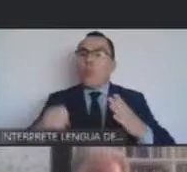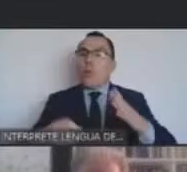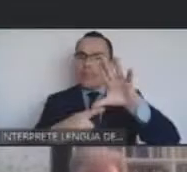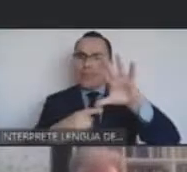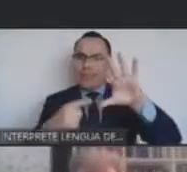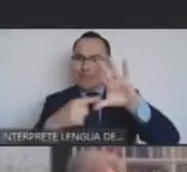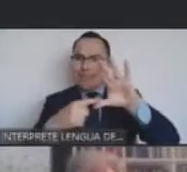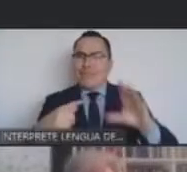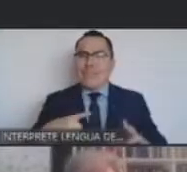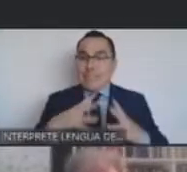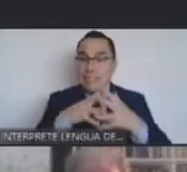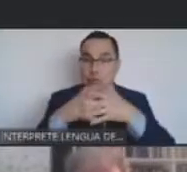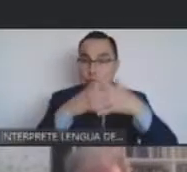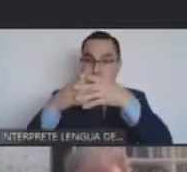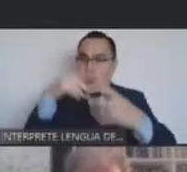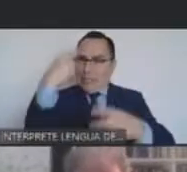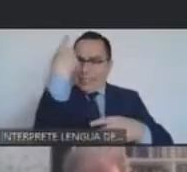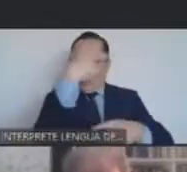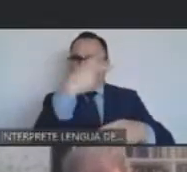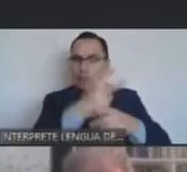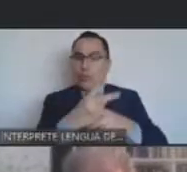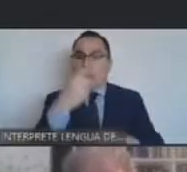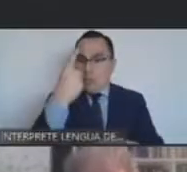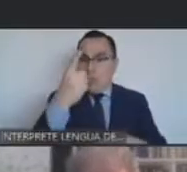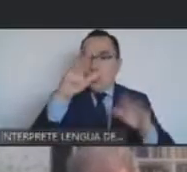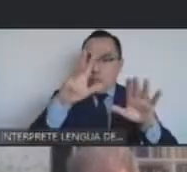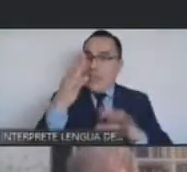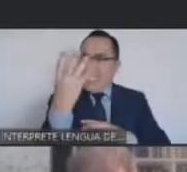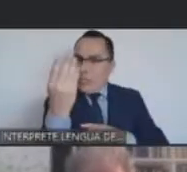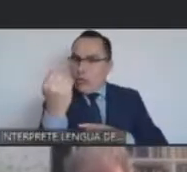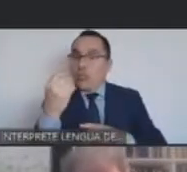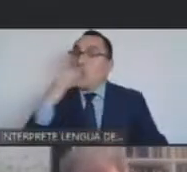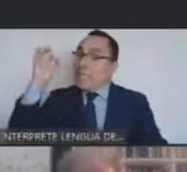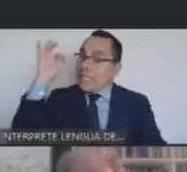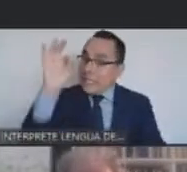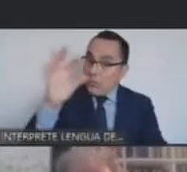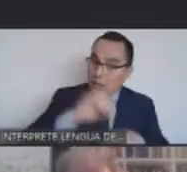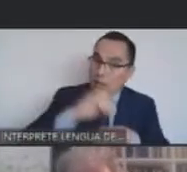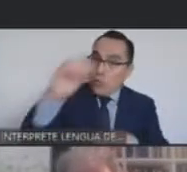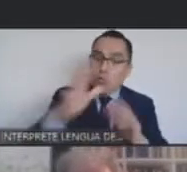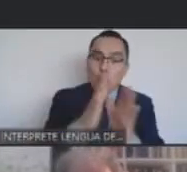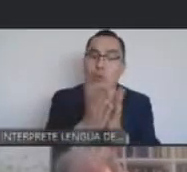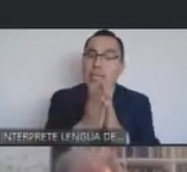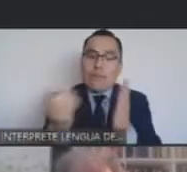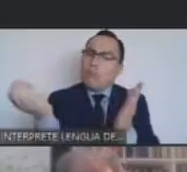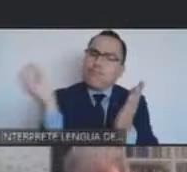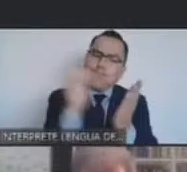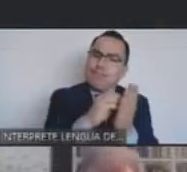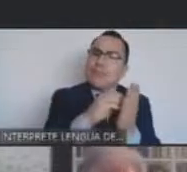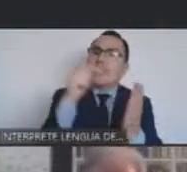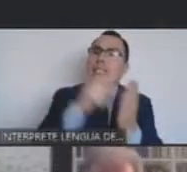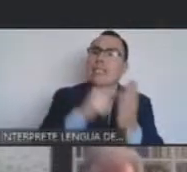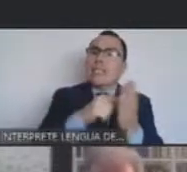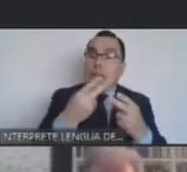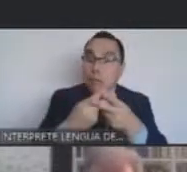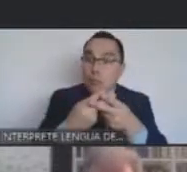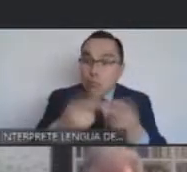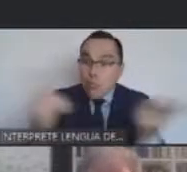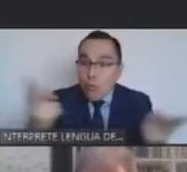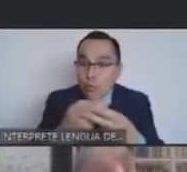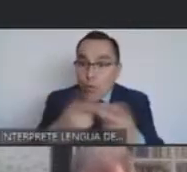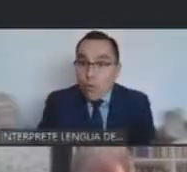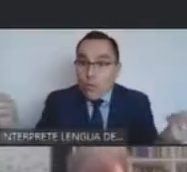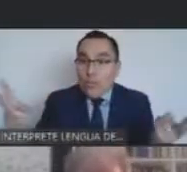en 1914, es decir, hace más de un siglo, él afirmó en un libro que la publicidad, publicidad entiéndase